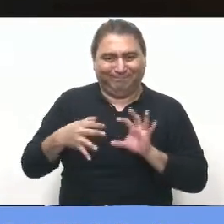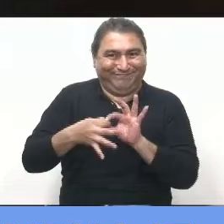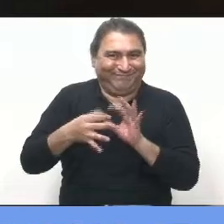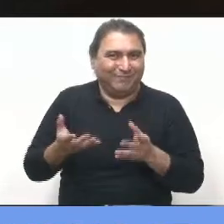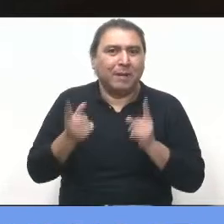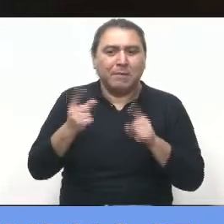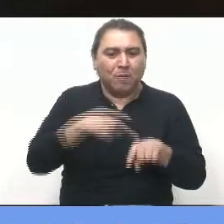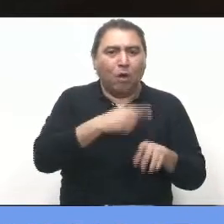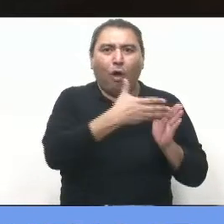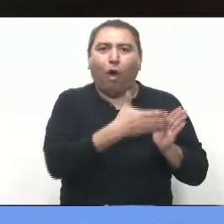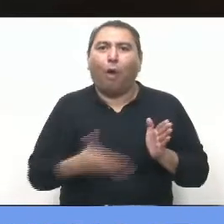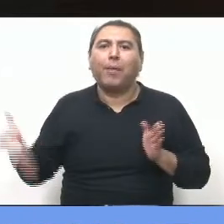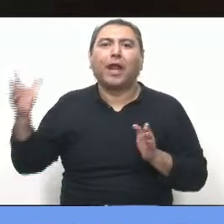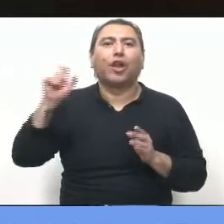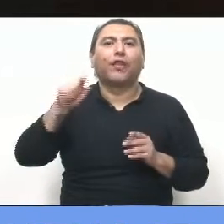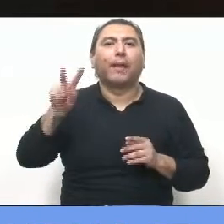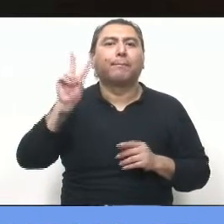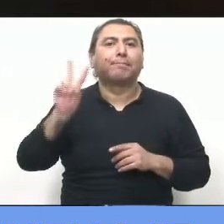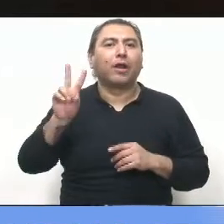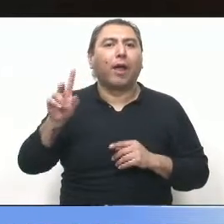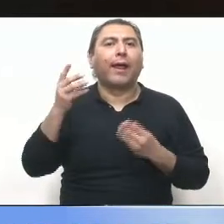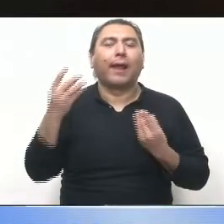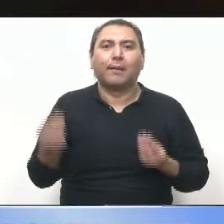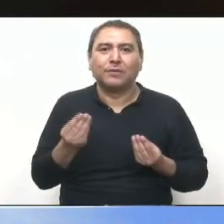ese gobierno de Perón, donde las mujeres fueron